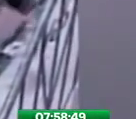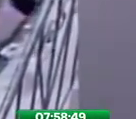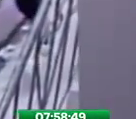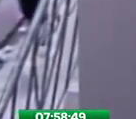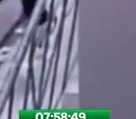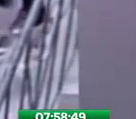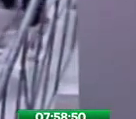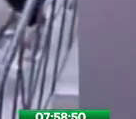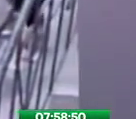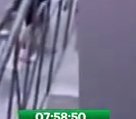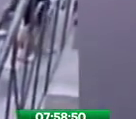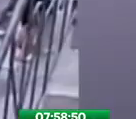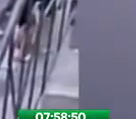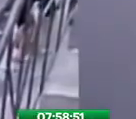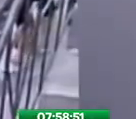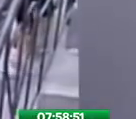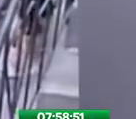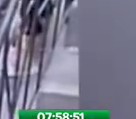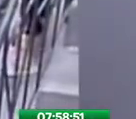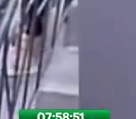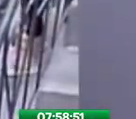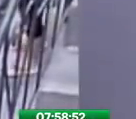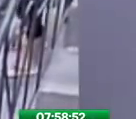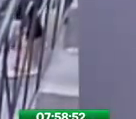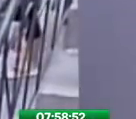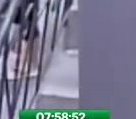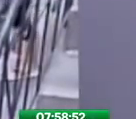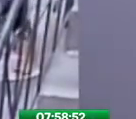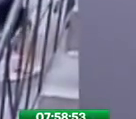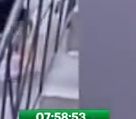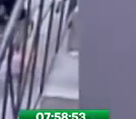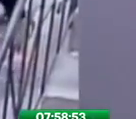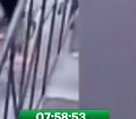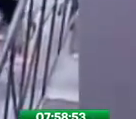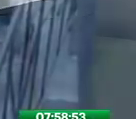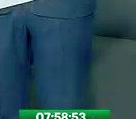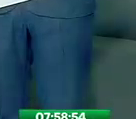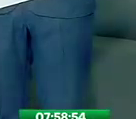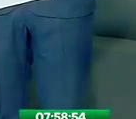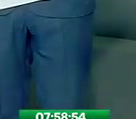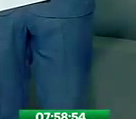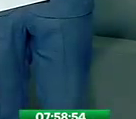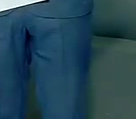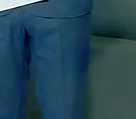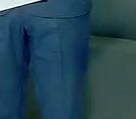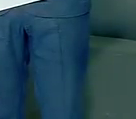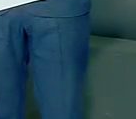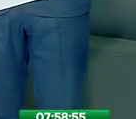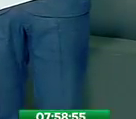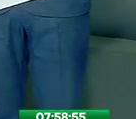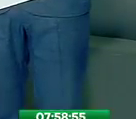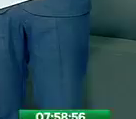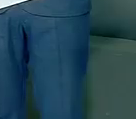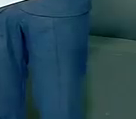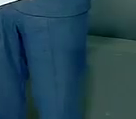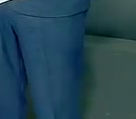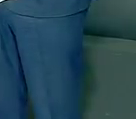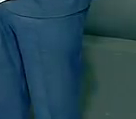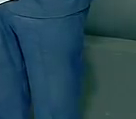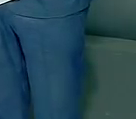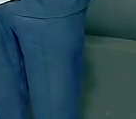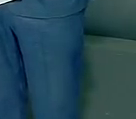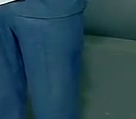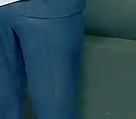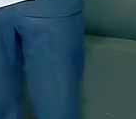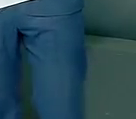edad. Todo fue captado por una cámara de seguridad. Y con esto, Luisa, amables televidentes, ponemos punto final aquí a la noticia primera